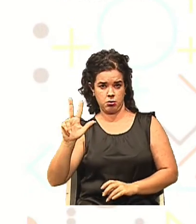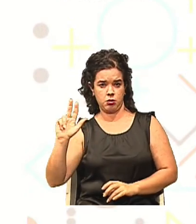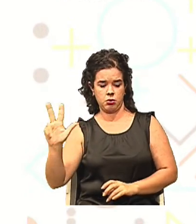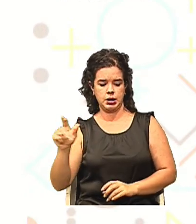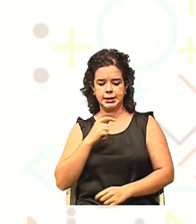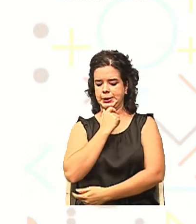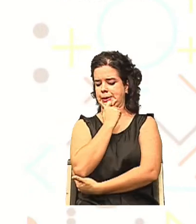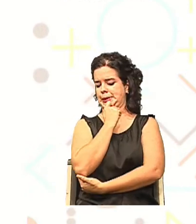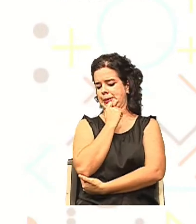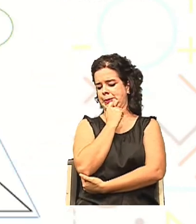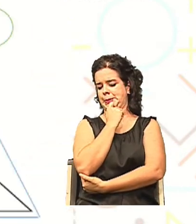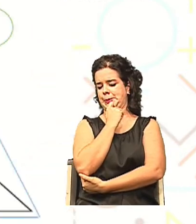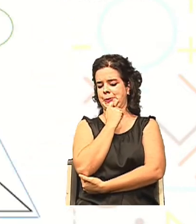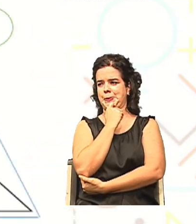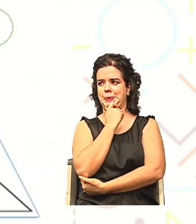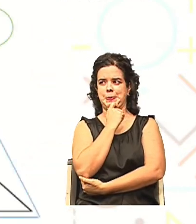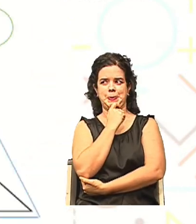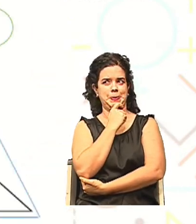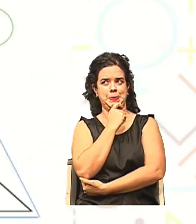8,3333.